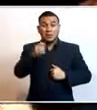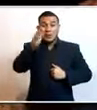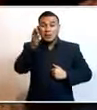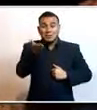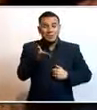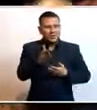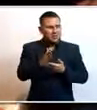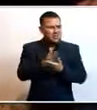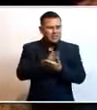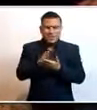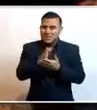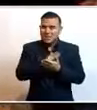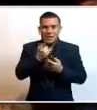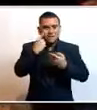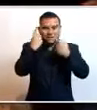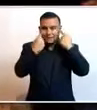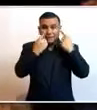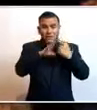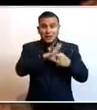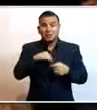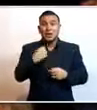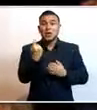de campaña solos.